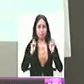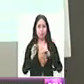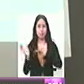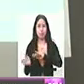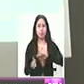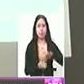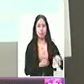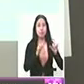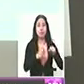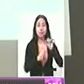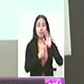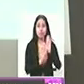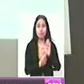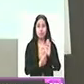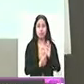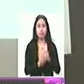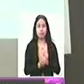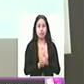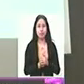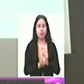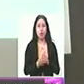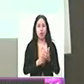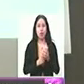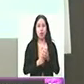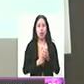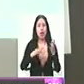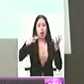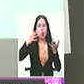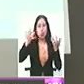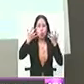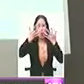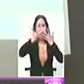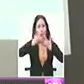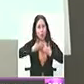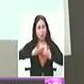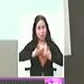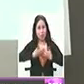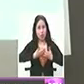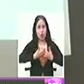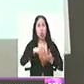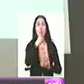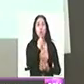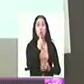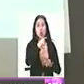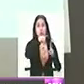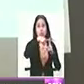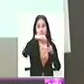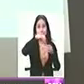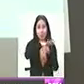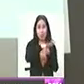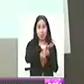Aquí ustedes ven una relación entre los casos positivos, que son los rojos,